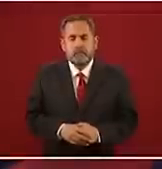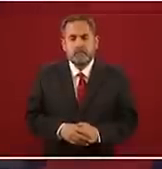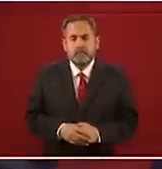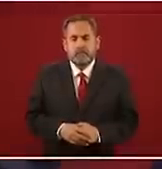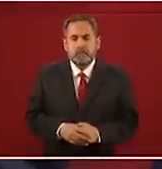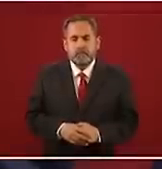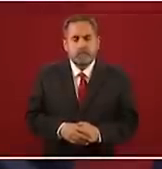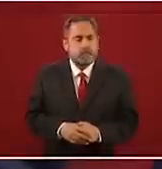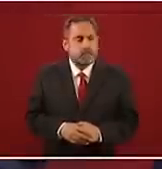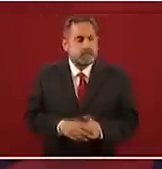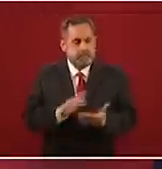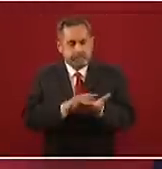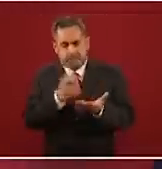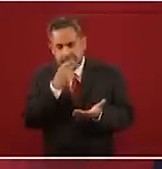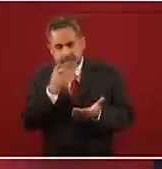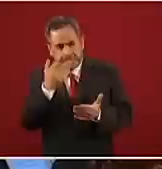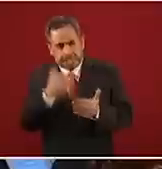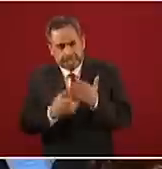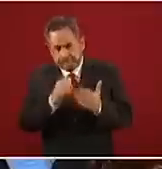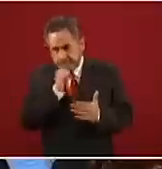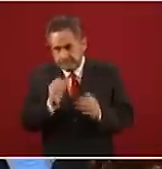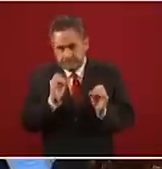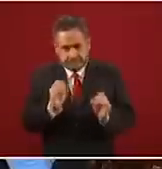no les falten los medicamentos,